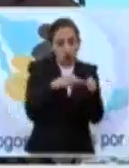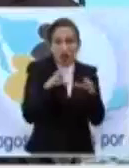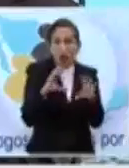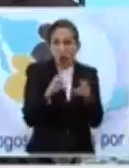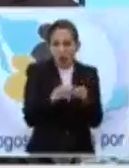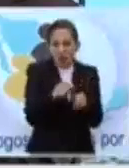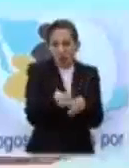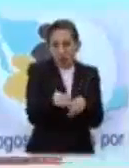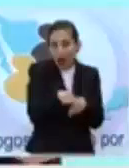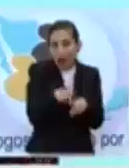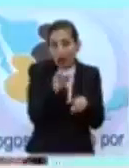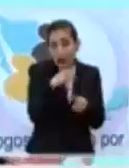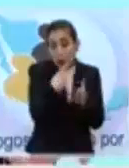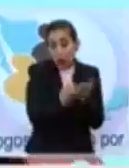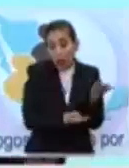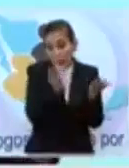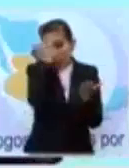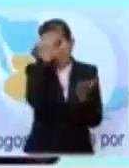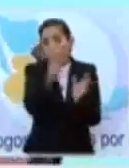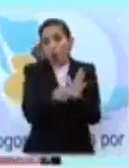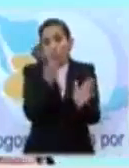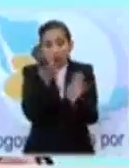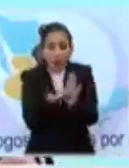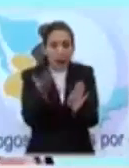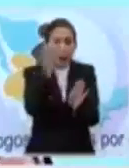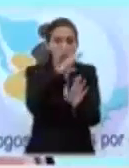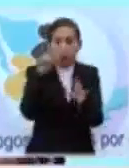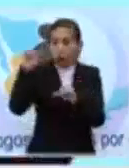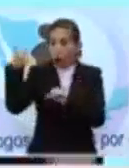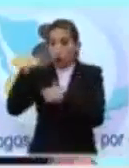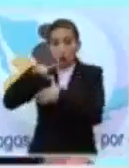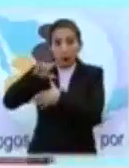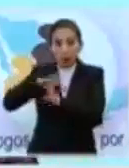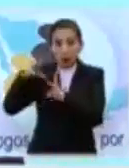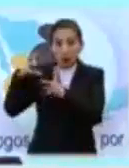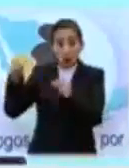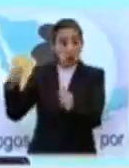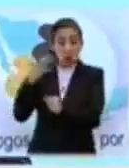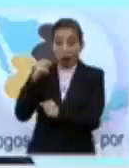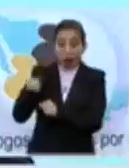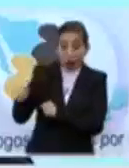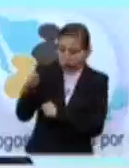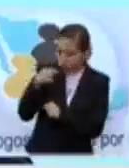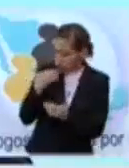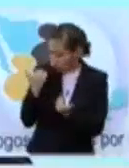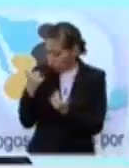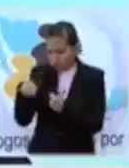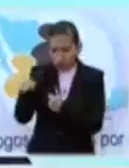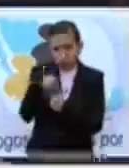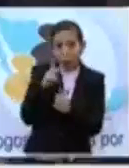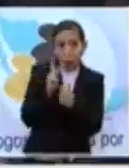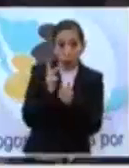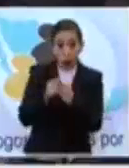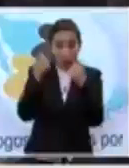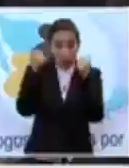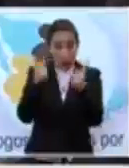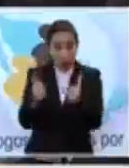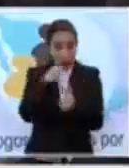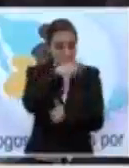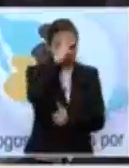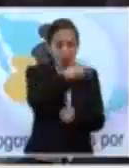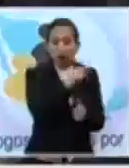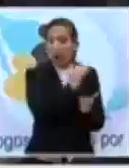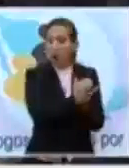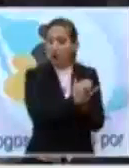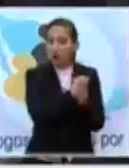etcétera. Estos son el tipo de programas que han ido desapareciendo en América Latina. No eran programas que tuvieran una gran cobertura en México. En